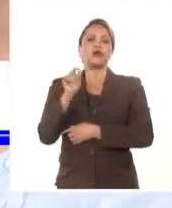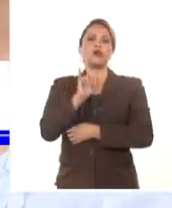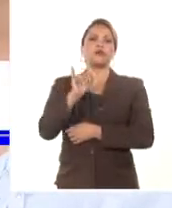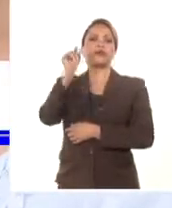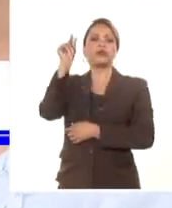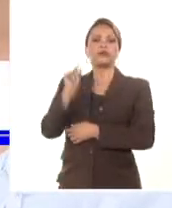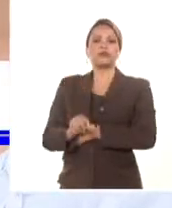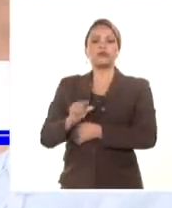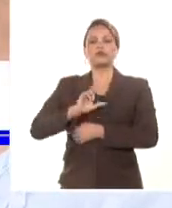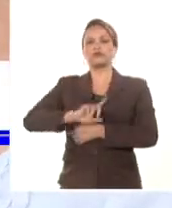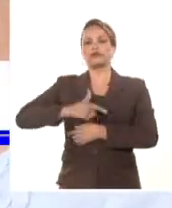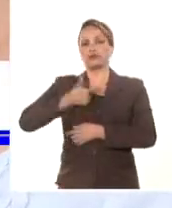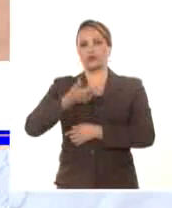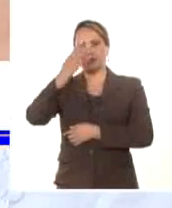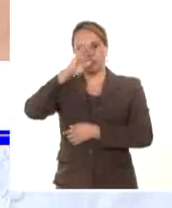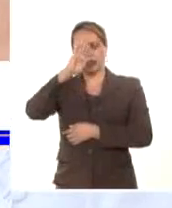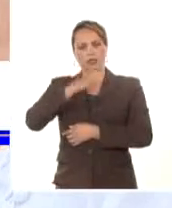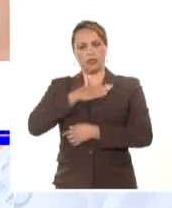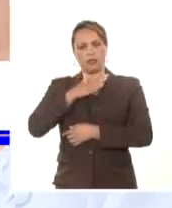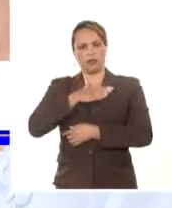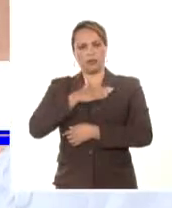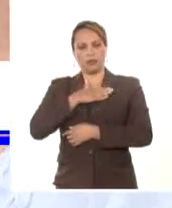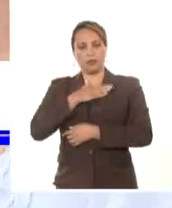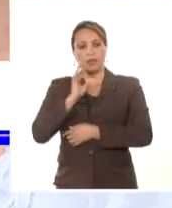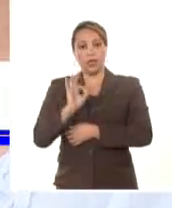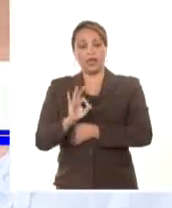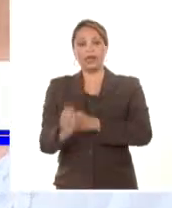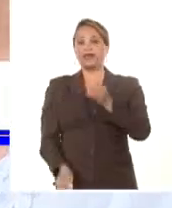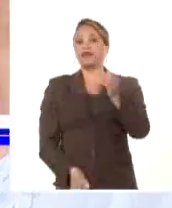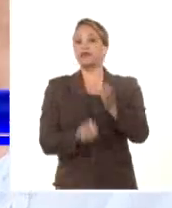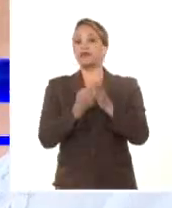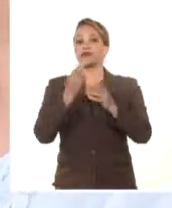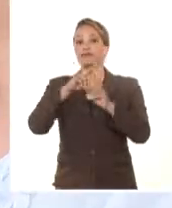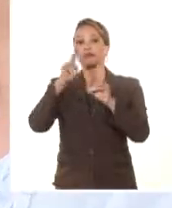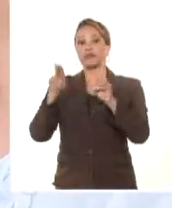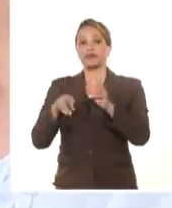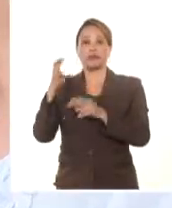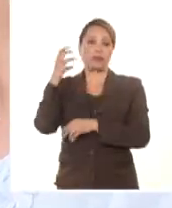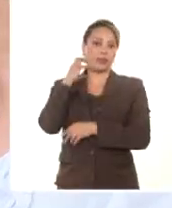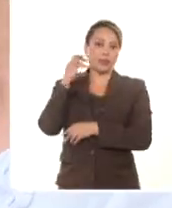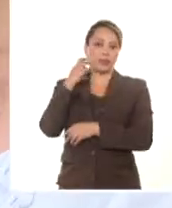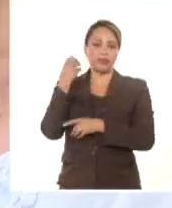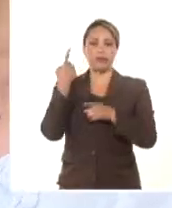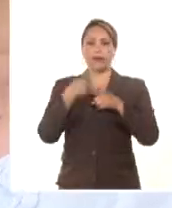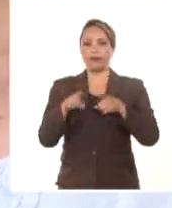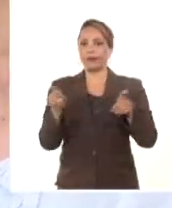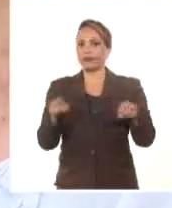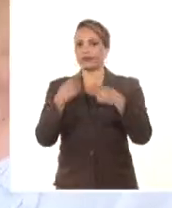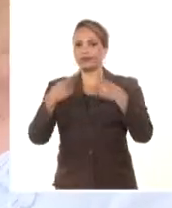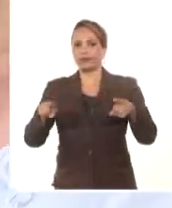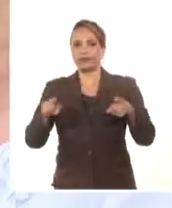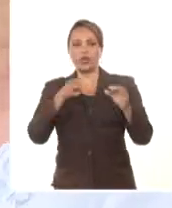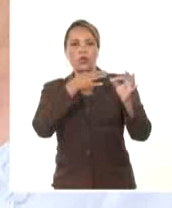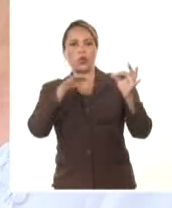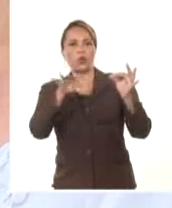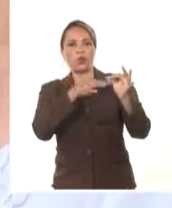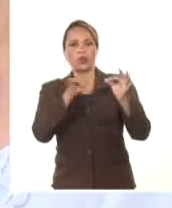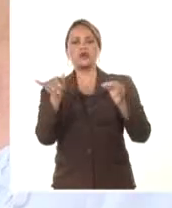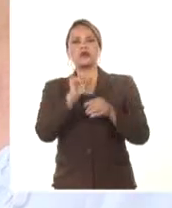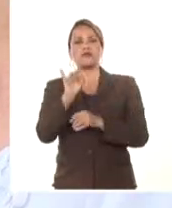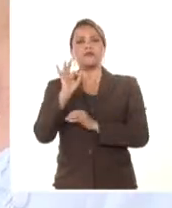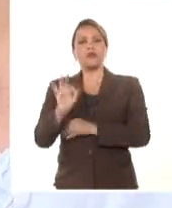figuras de la cultura cubana, porque allí fundó el Teatro Manzanillo, la Filarmónica, fue